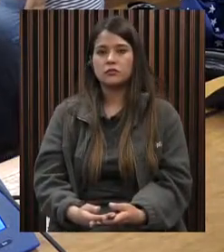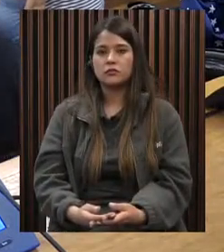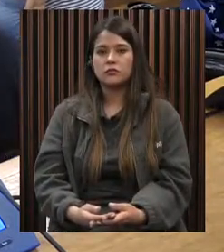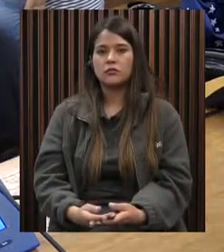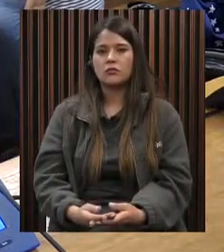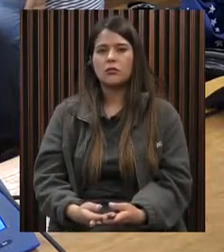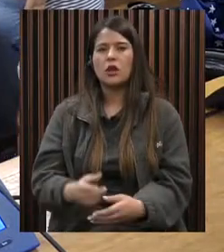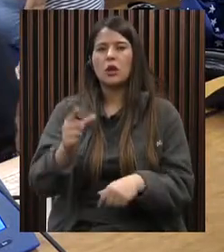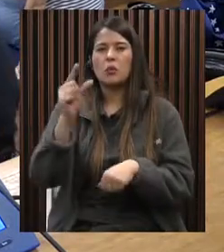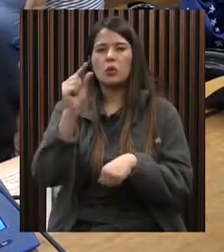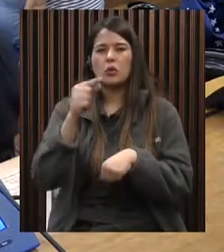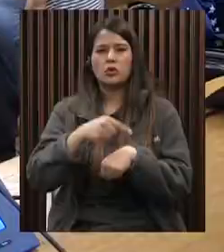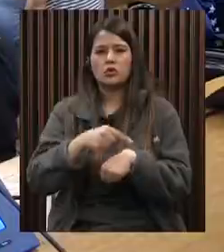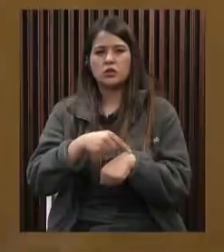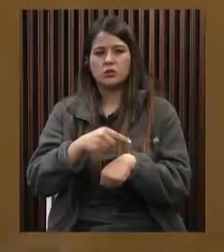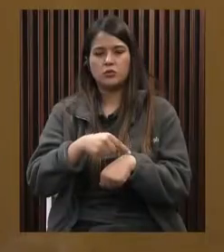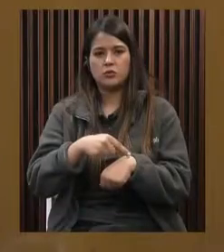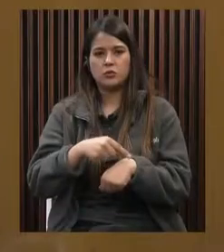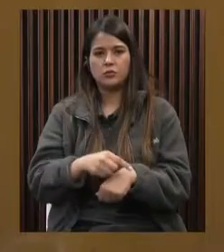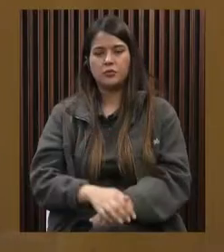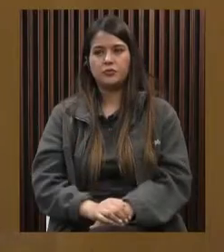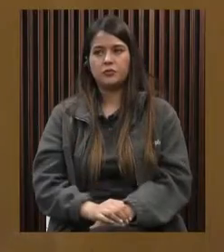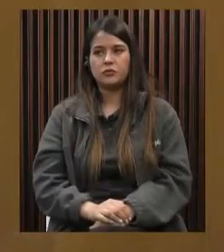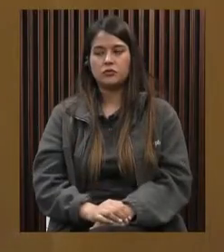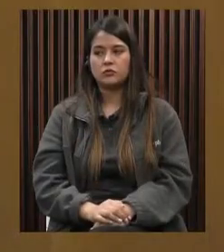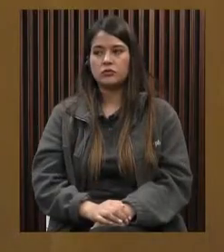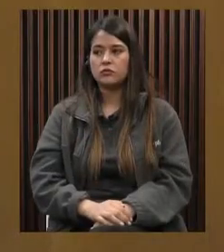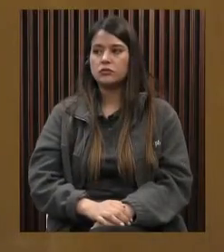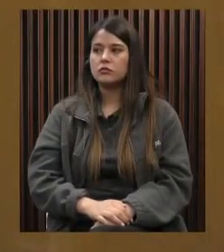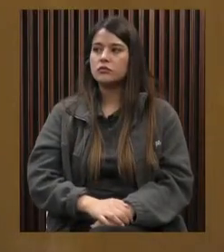nos queda mucho tiempo. Así que